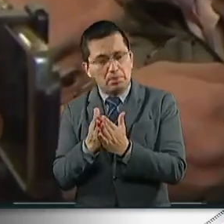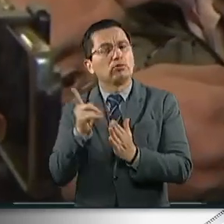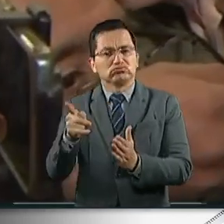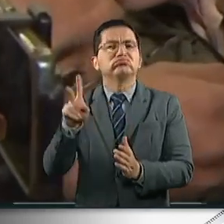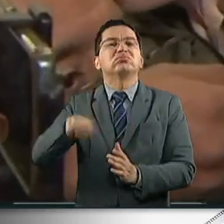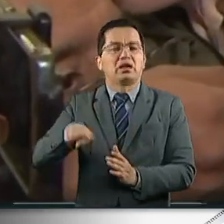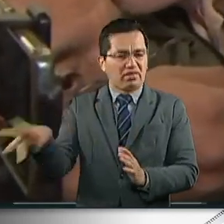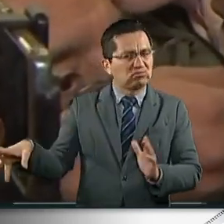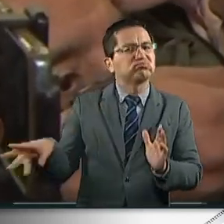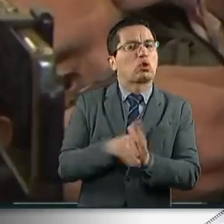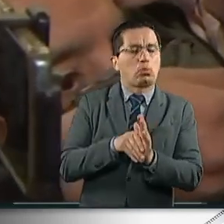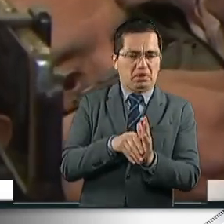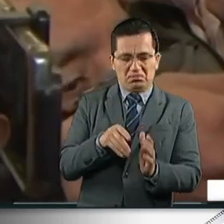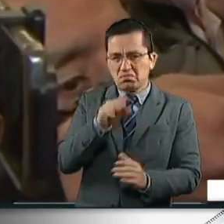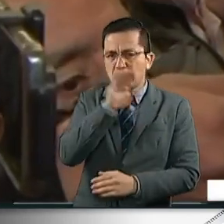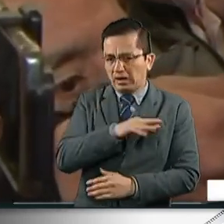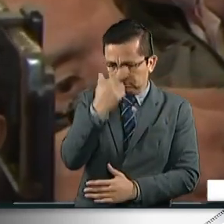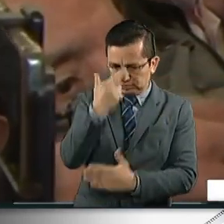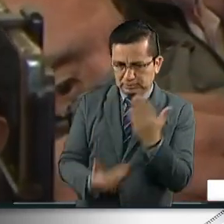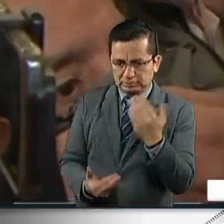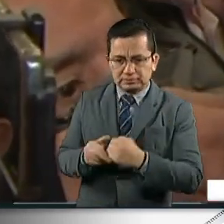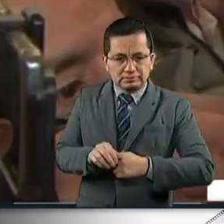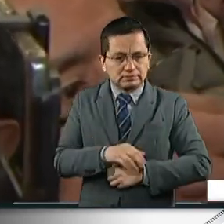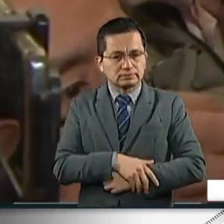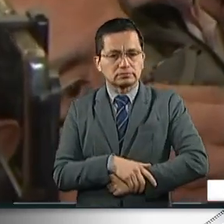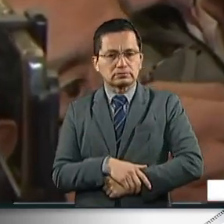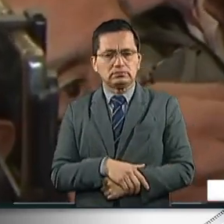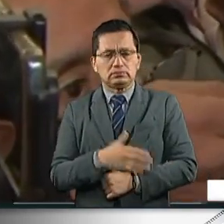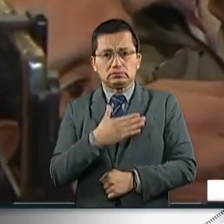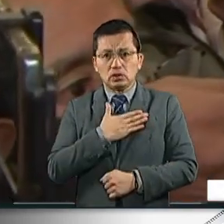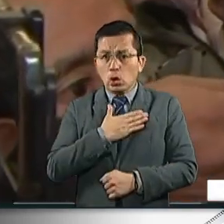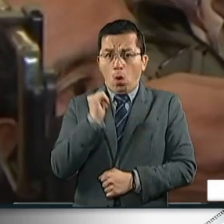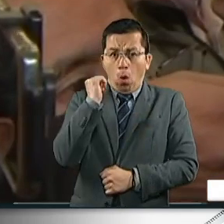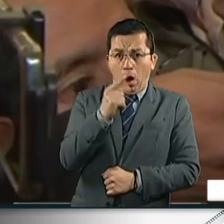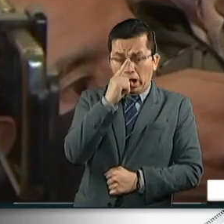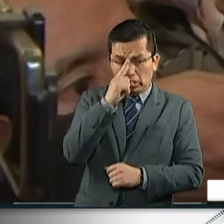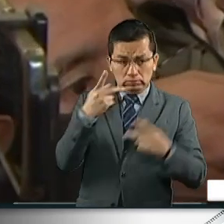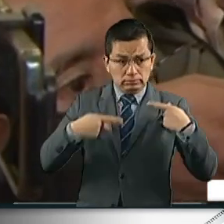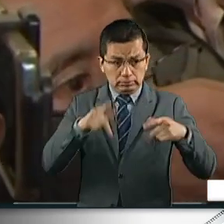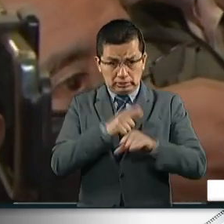no tengo absolutamente nada personal y sí profesional contra